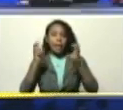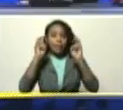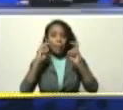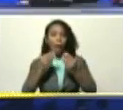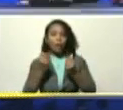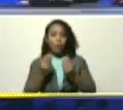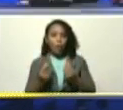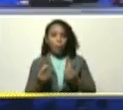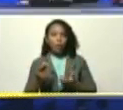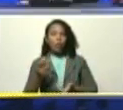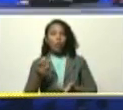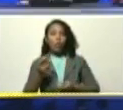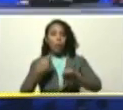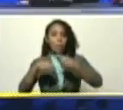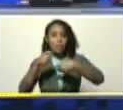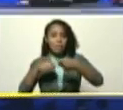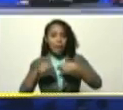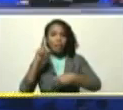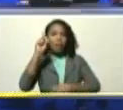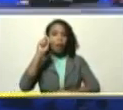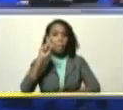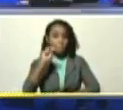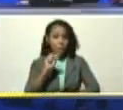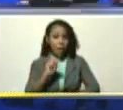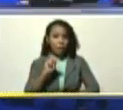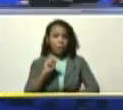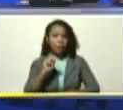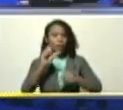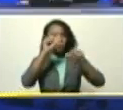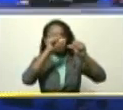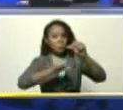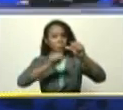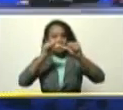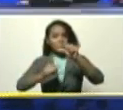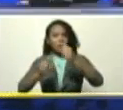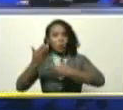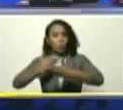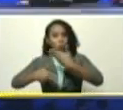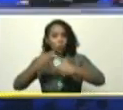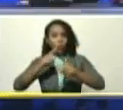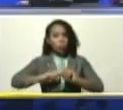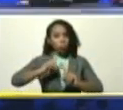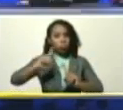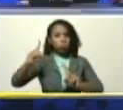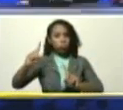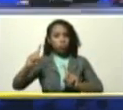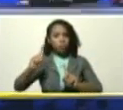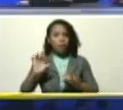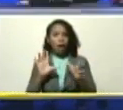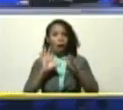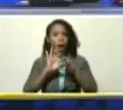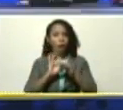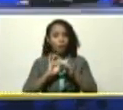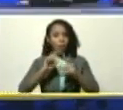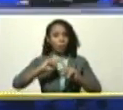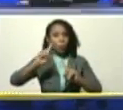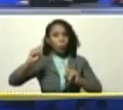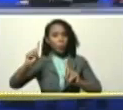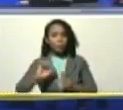comercial. También hemos pasado revista a la cooperación energética, a las alianzas